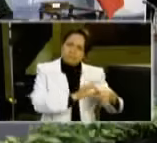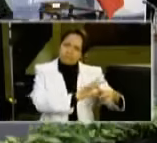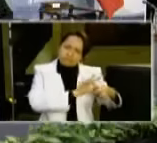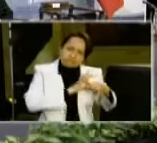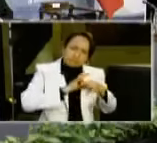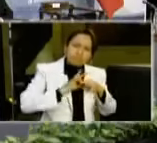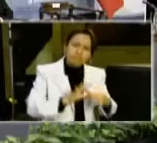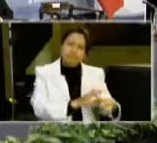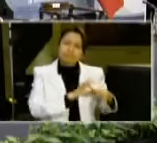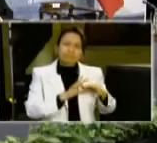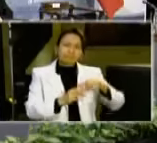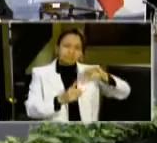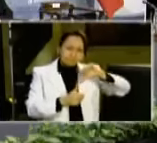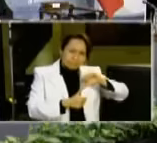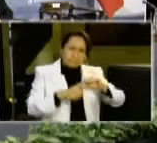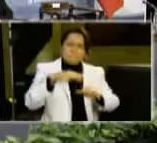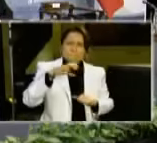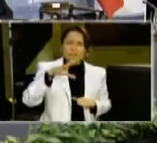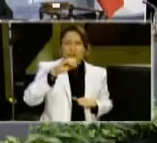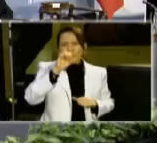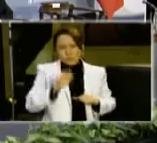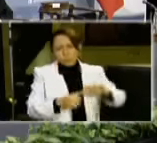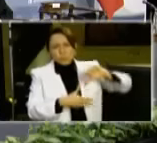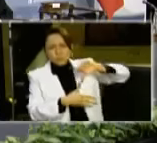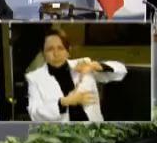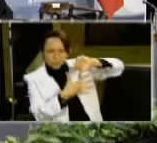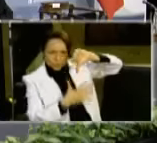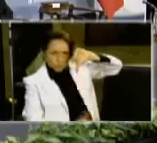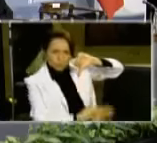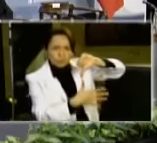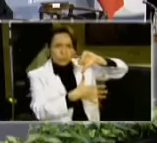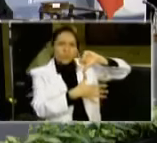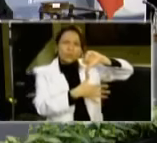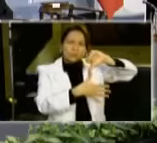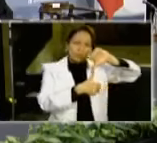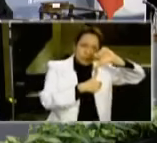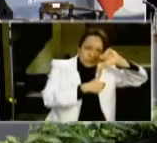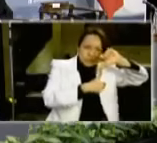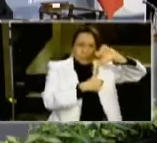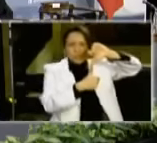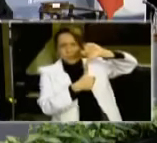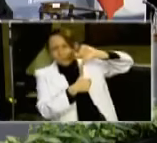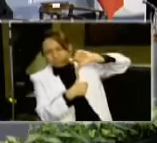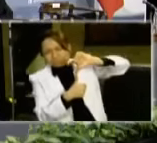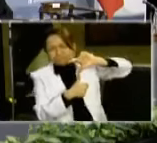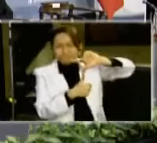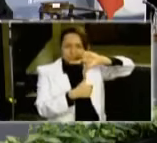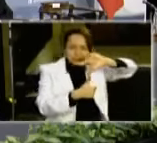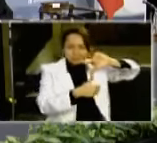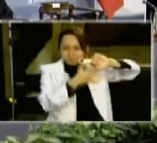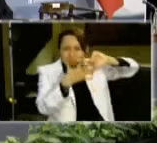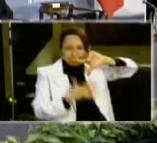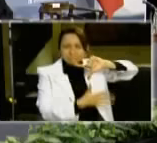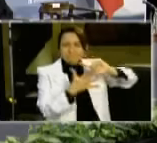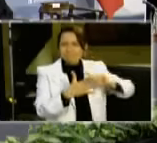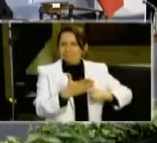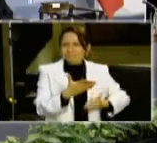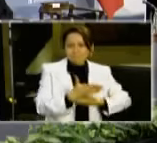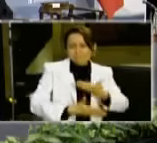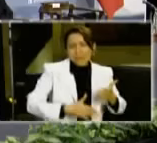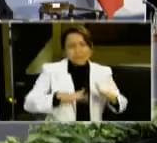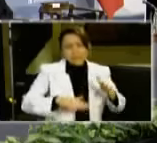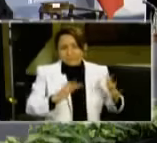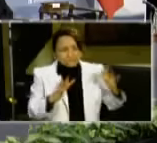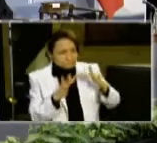el Mercosur, la Comunidad Andina, la Alianza del Pacífico, Mesoamérica, la UNASUR, son proyectos a veces